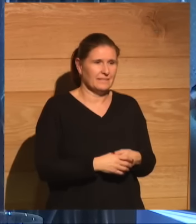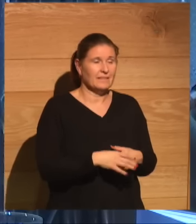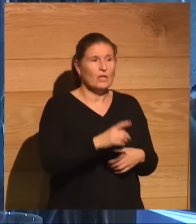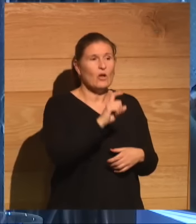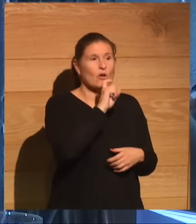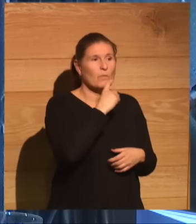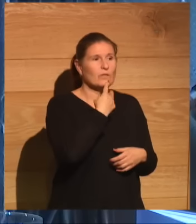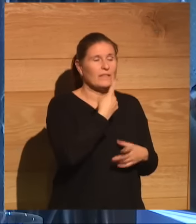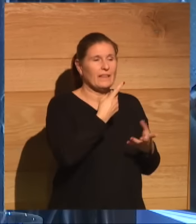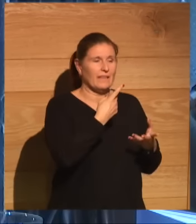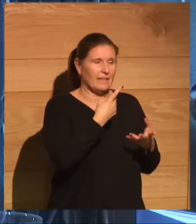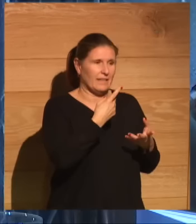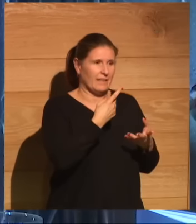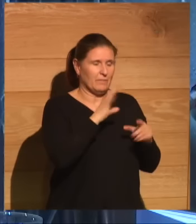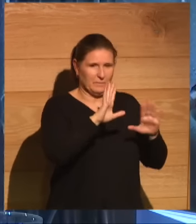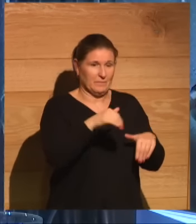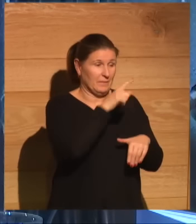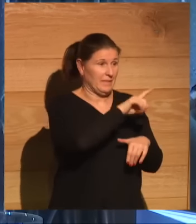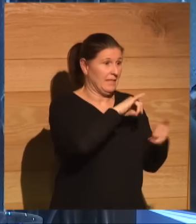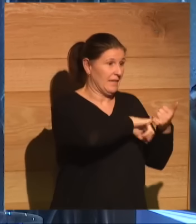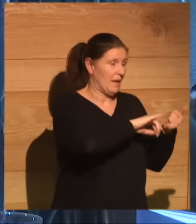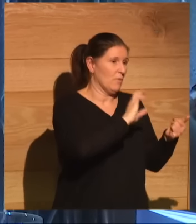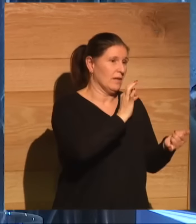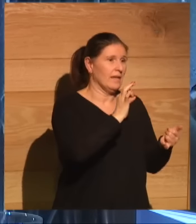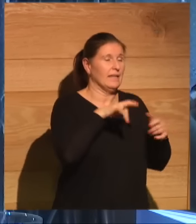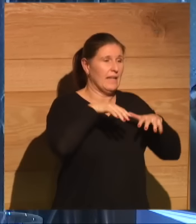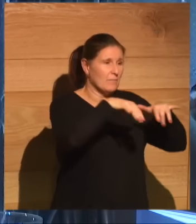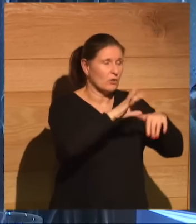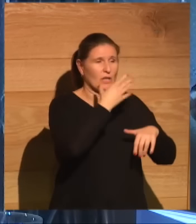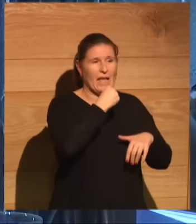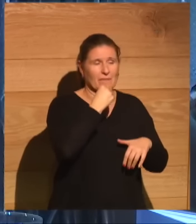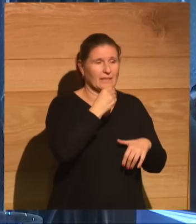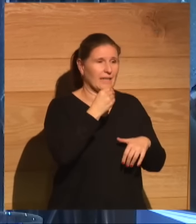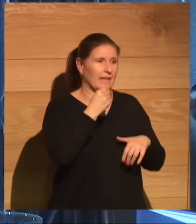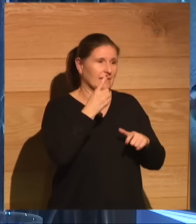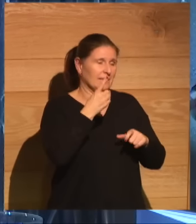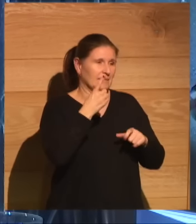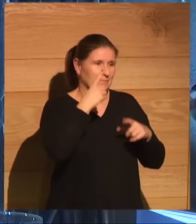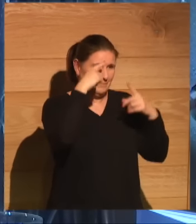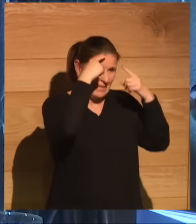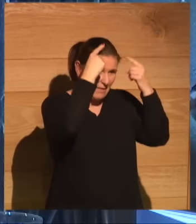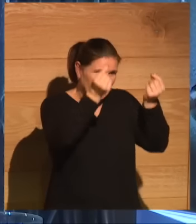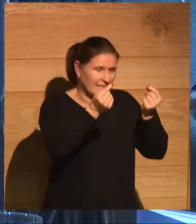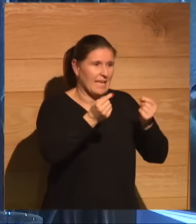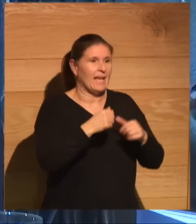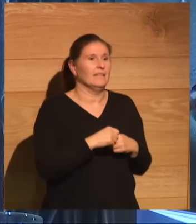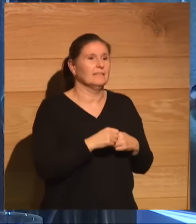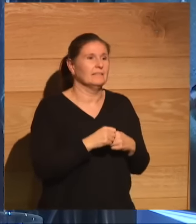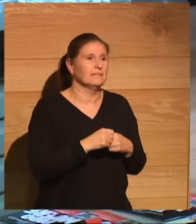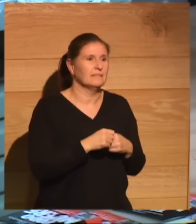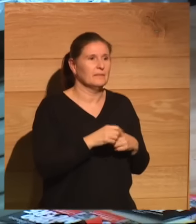Está muy bien. Obvísimos. La mujer, el monstruo, la bella y la bestia. También, ¿sabes? Puedes decir muy obvios. Claro, también. Muchísimo. Pero no